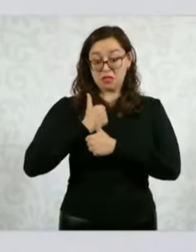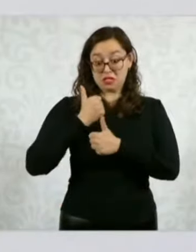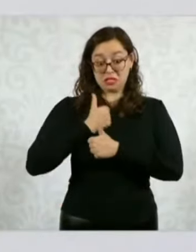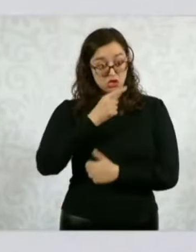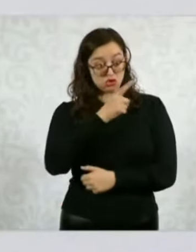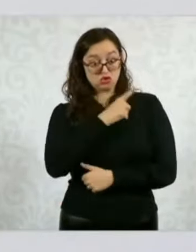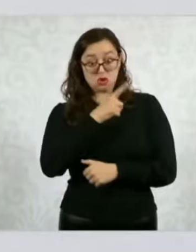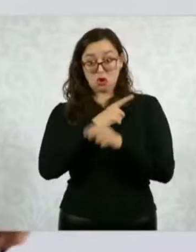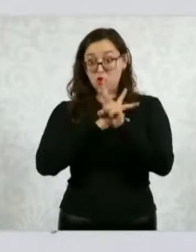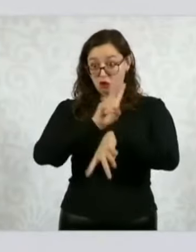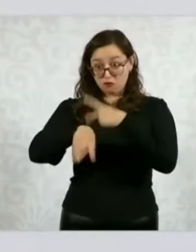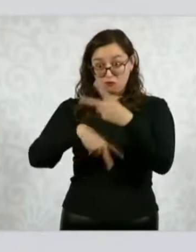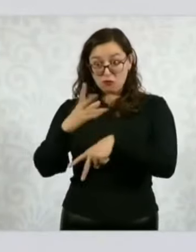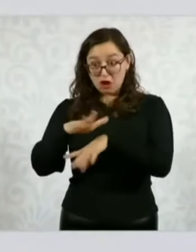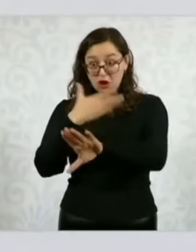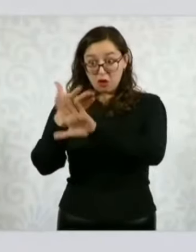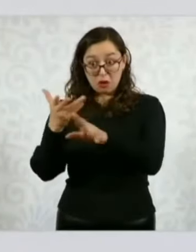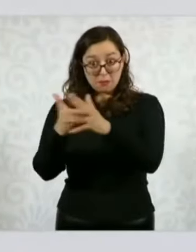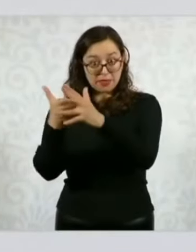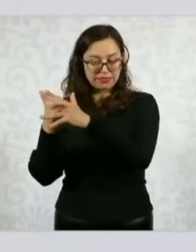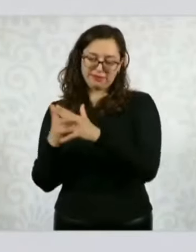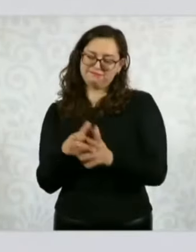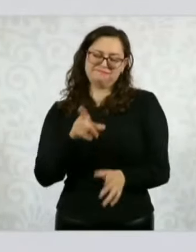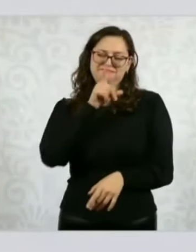en Tlatelolco. ¿Qué objeto tenía?